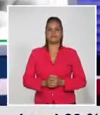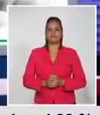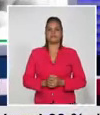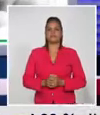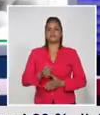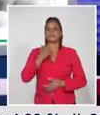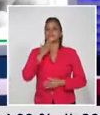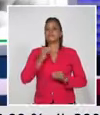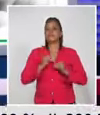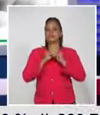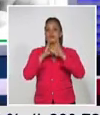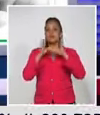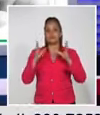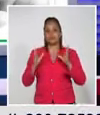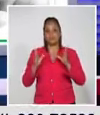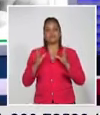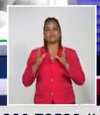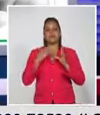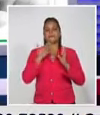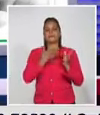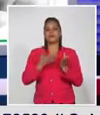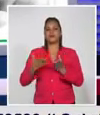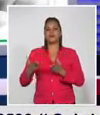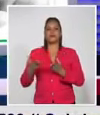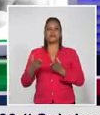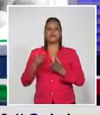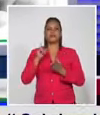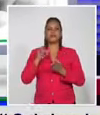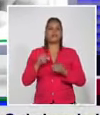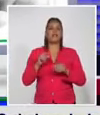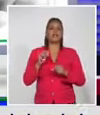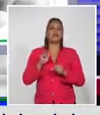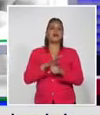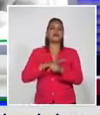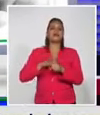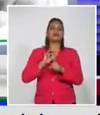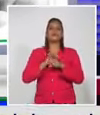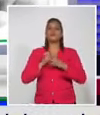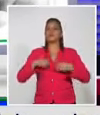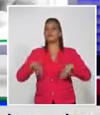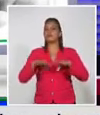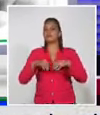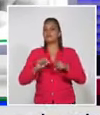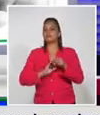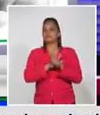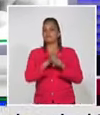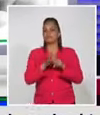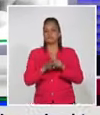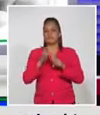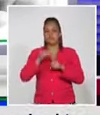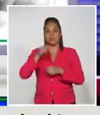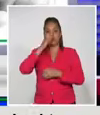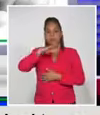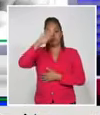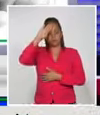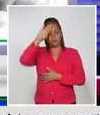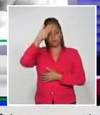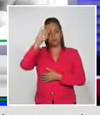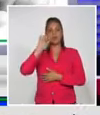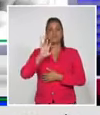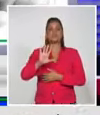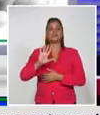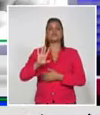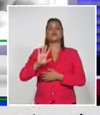Buenos días, amigos televidentes, bienvenidos a esta actualización informativa sobre la COVID-19 en nuestro país en este 5 de